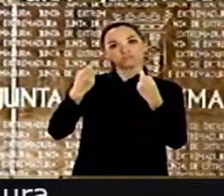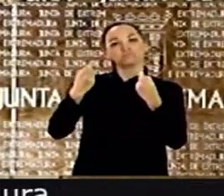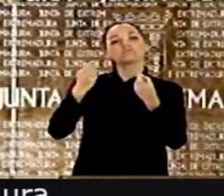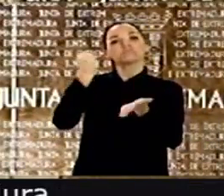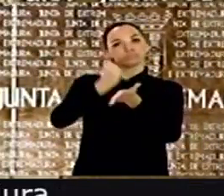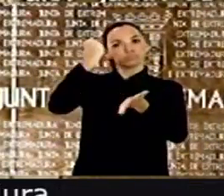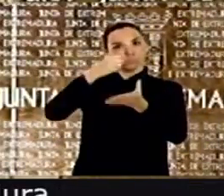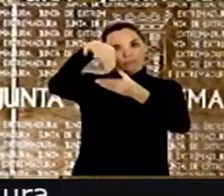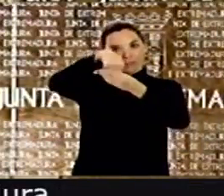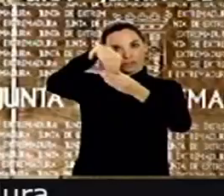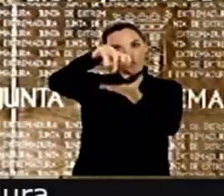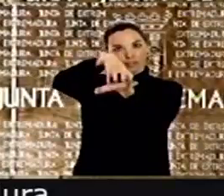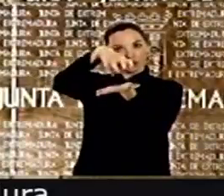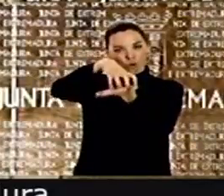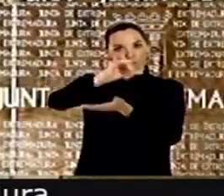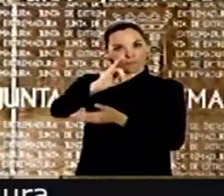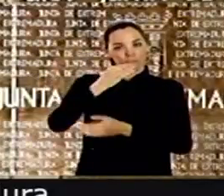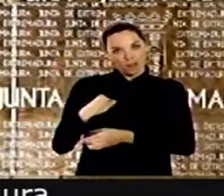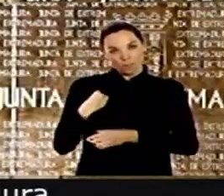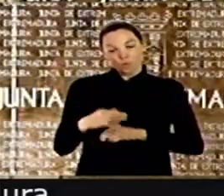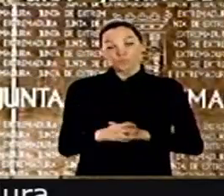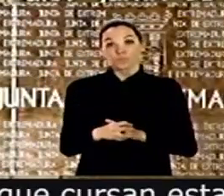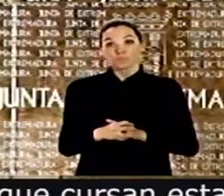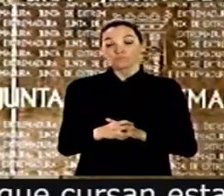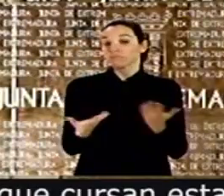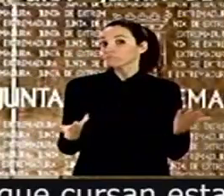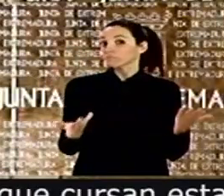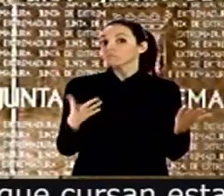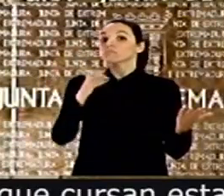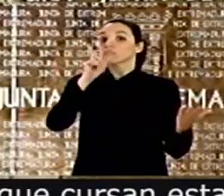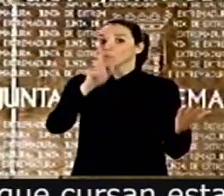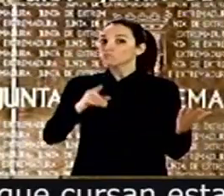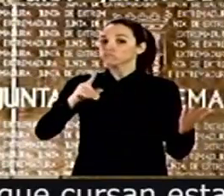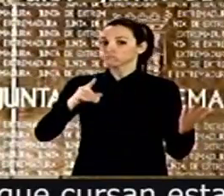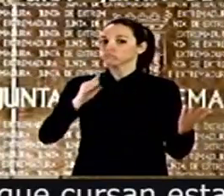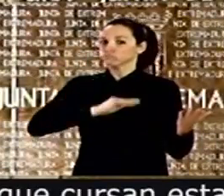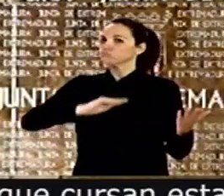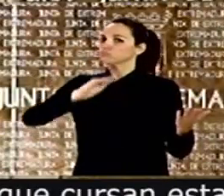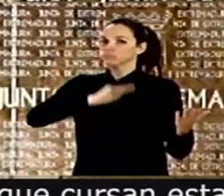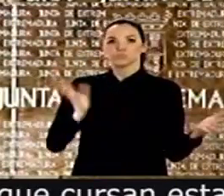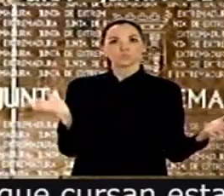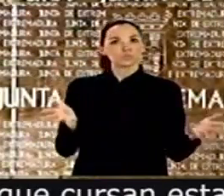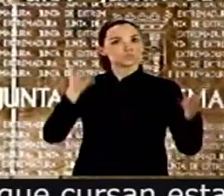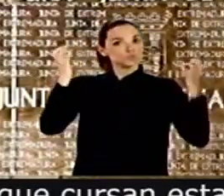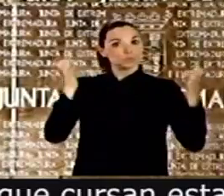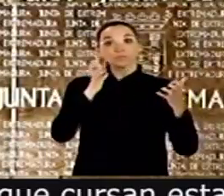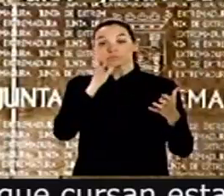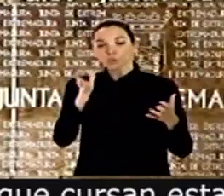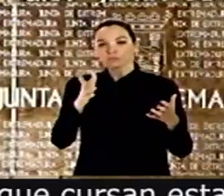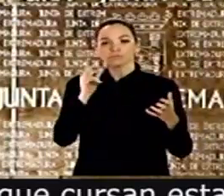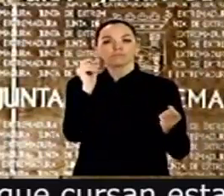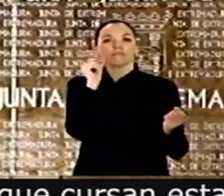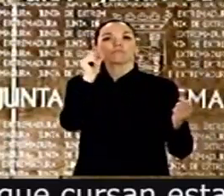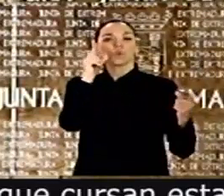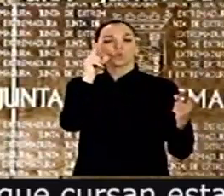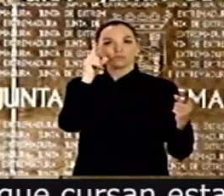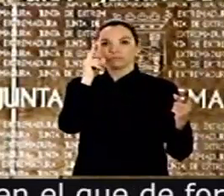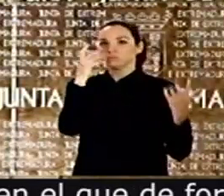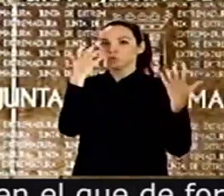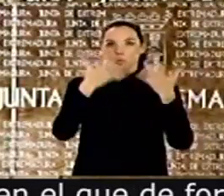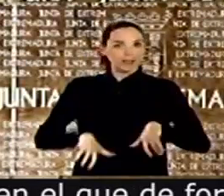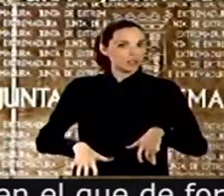cursan estas enseñanzas y van a tener también un gran beneficio en el que de forma inmediata lo van a ver, tanto, por